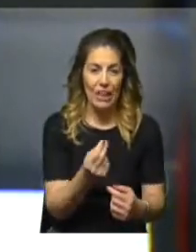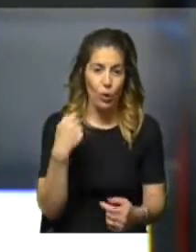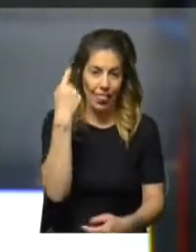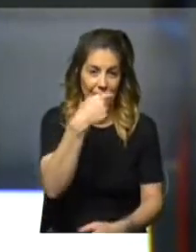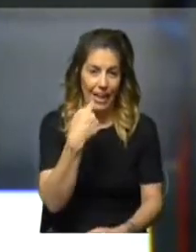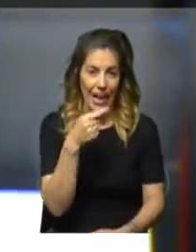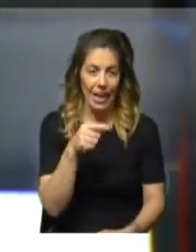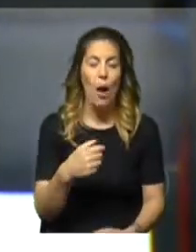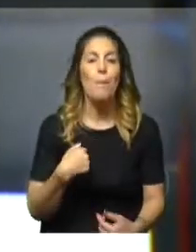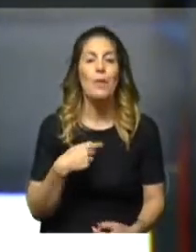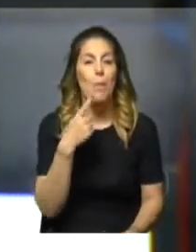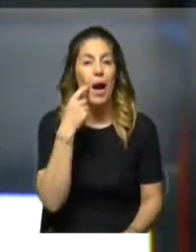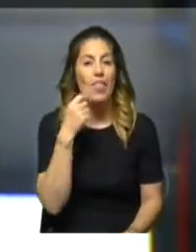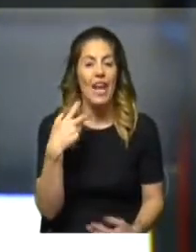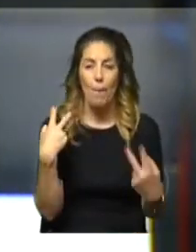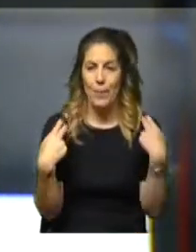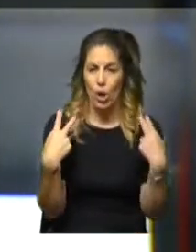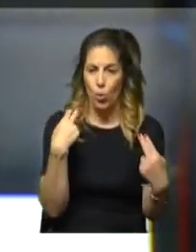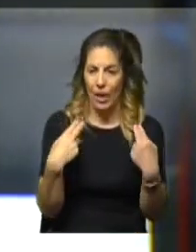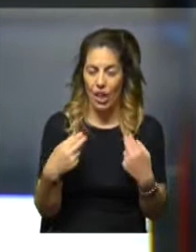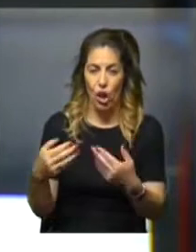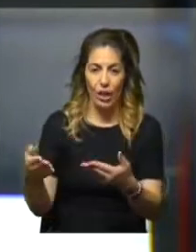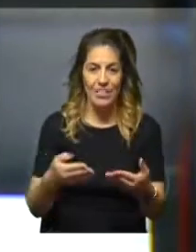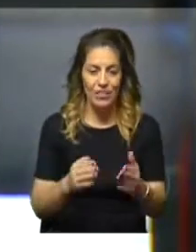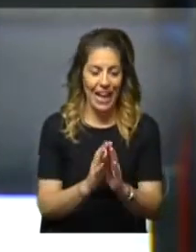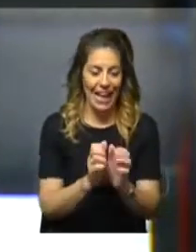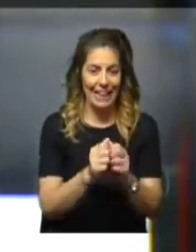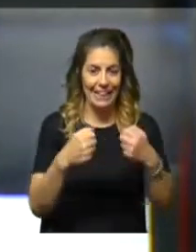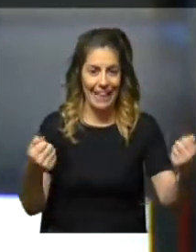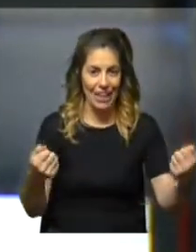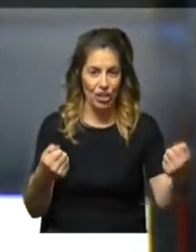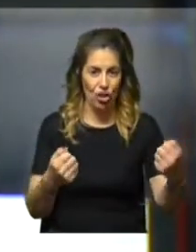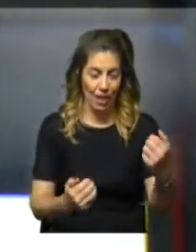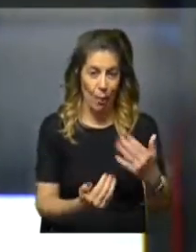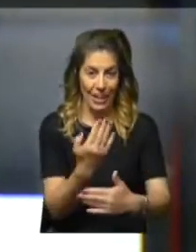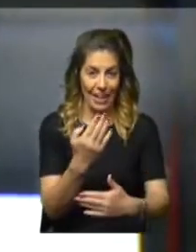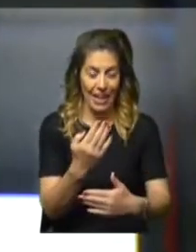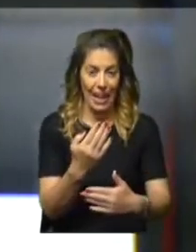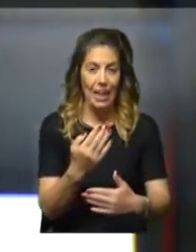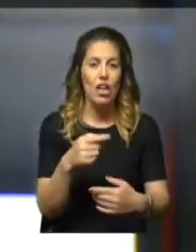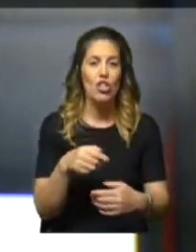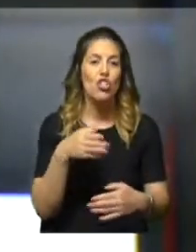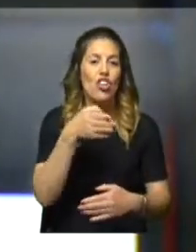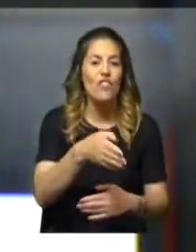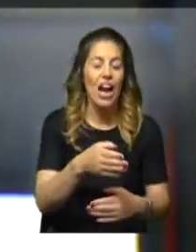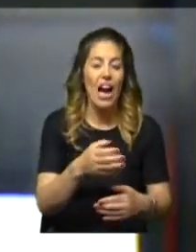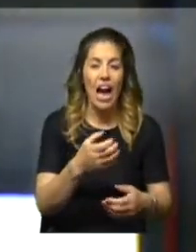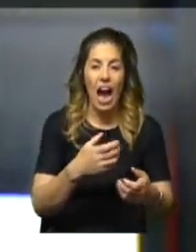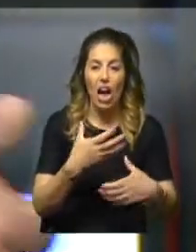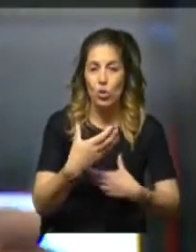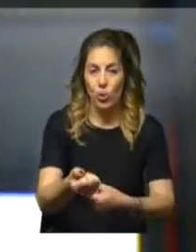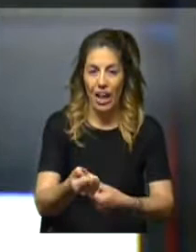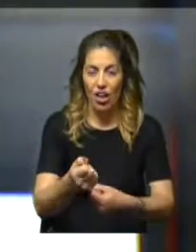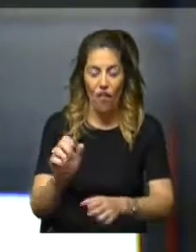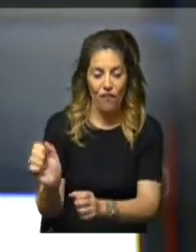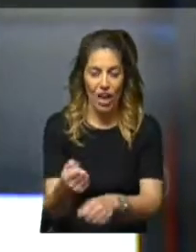mi padre era peluquero recibía diario la mañana su peluquería estaba la vuelta en mi casa yo iba a ayudarlo a veces barría y